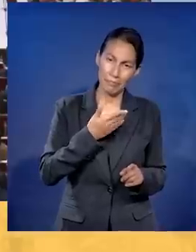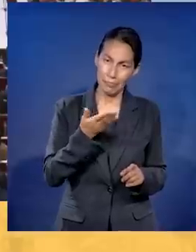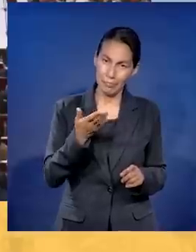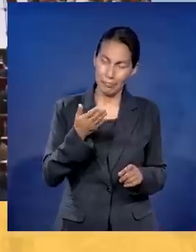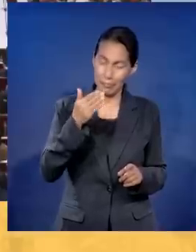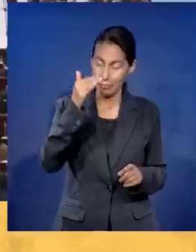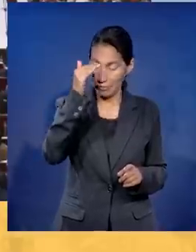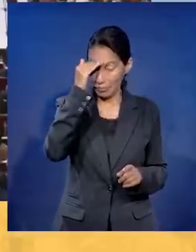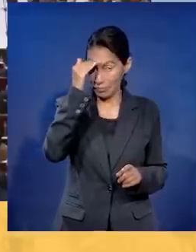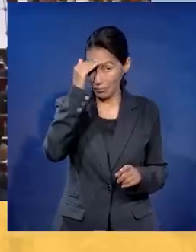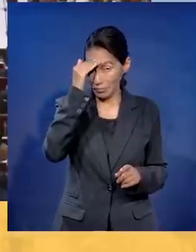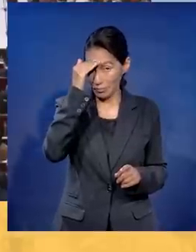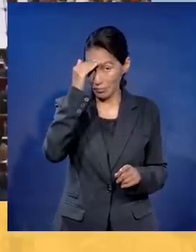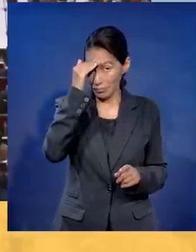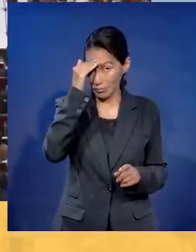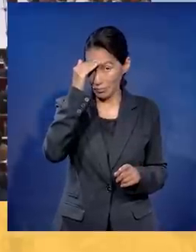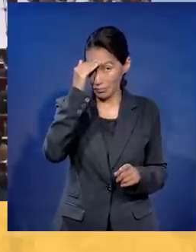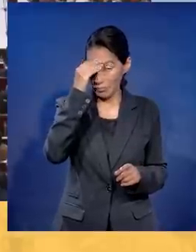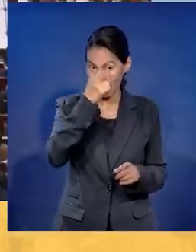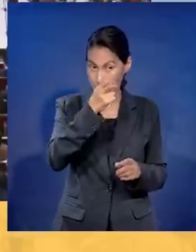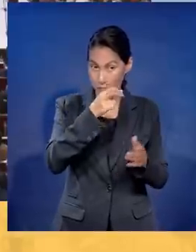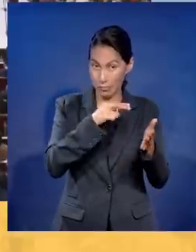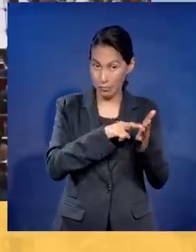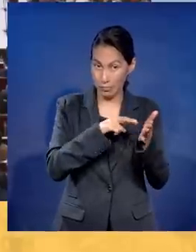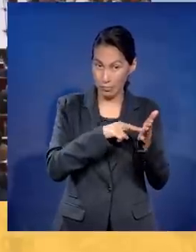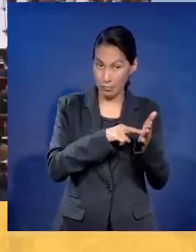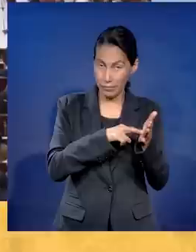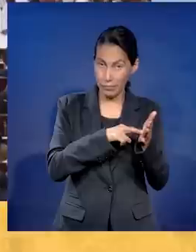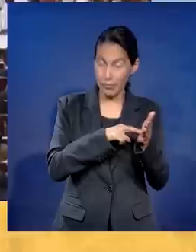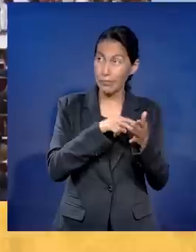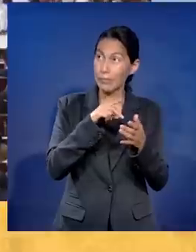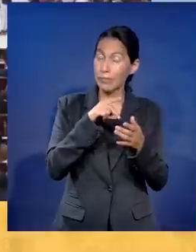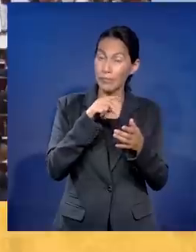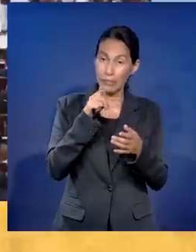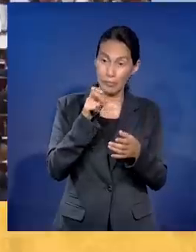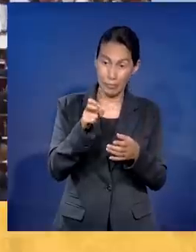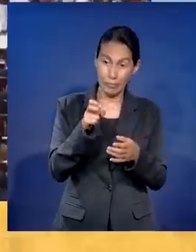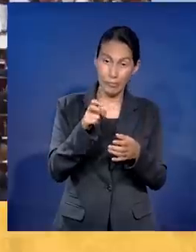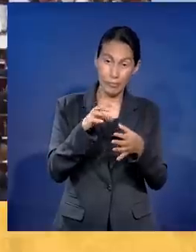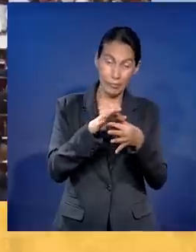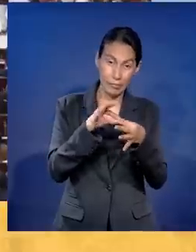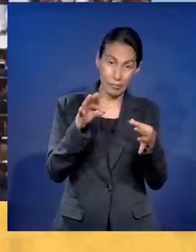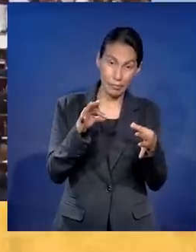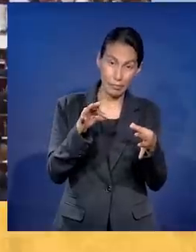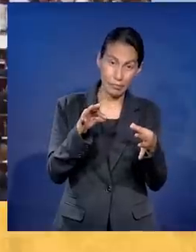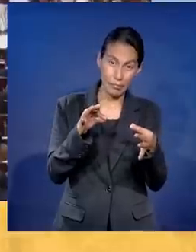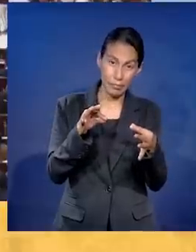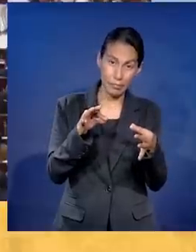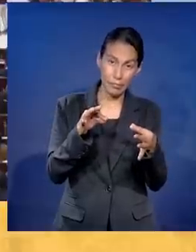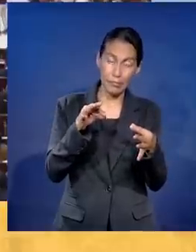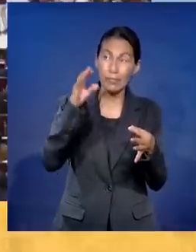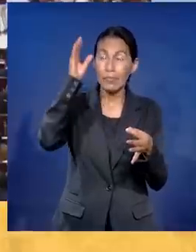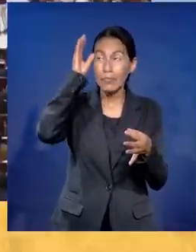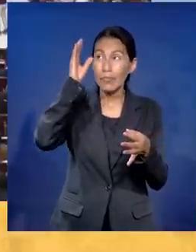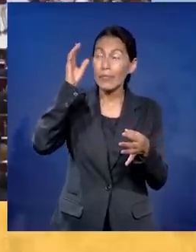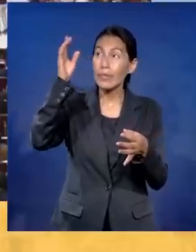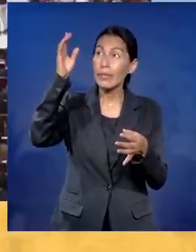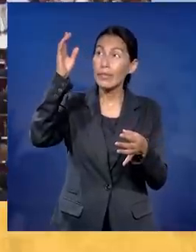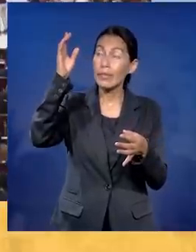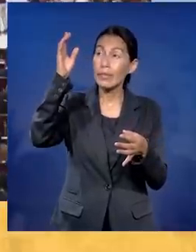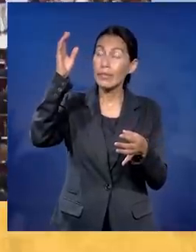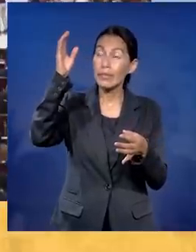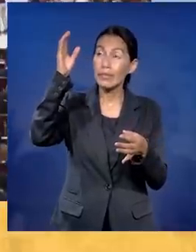y me gustaría que usted pueda meditar en ese pasaje él explicó lo que significa